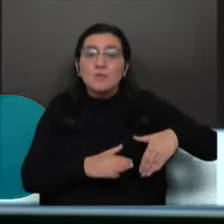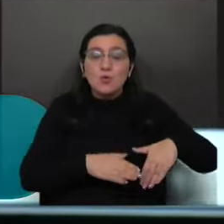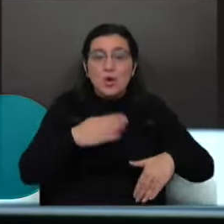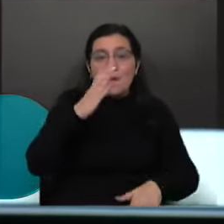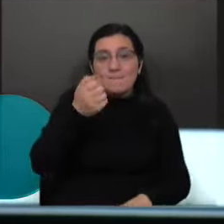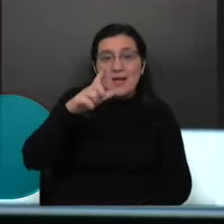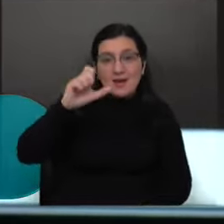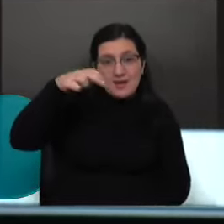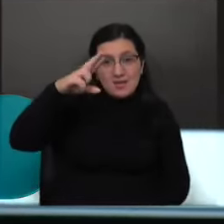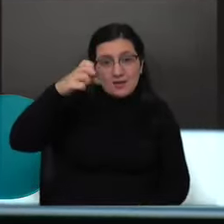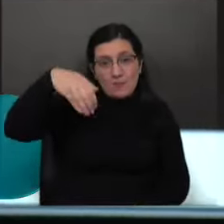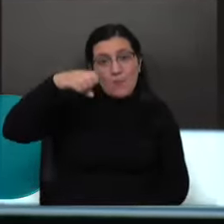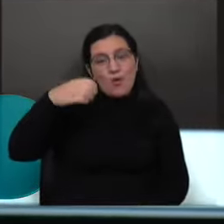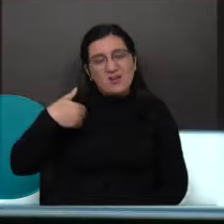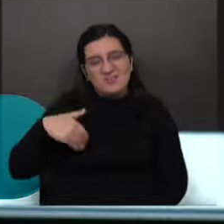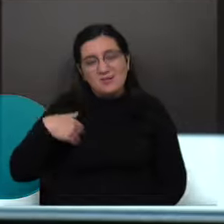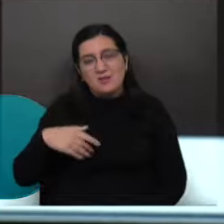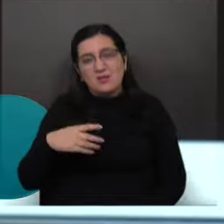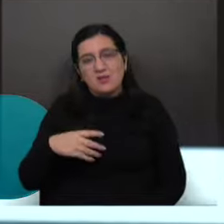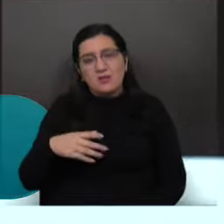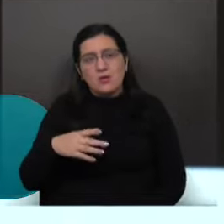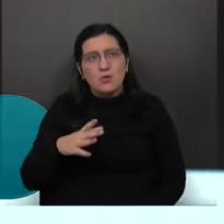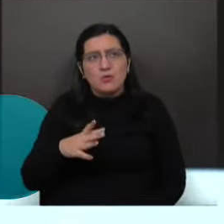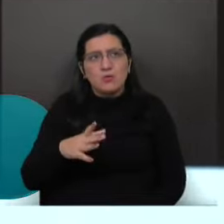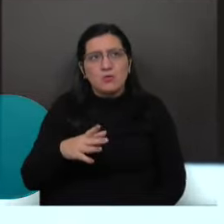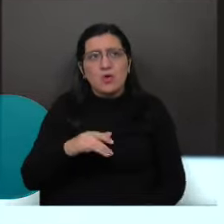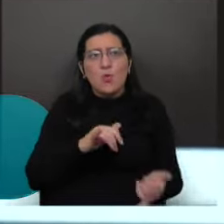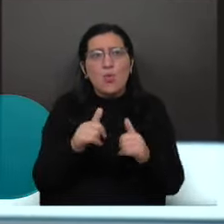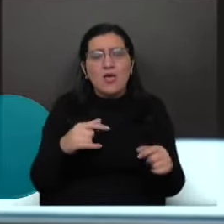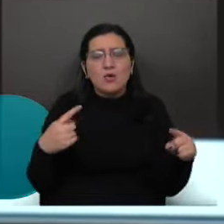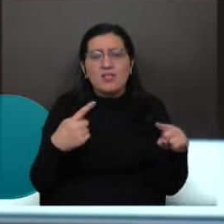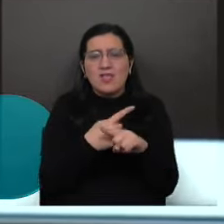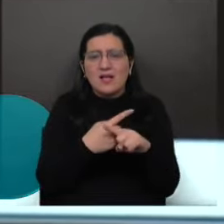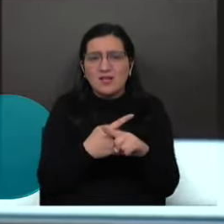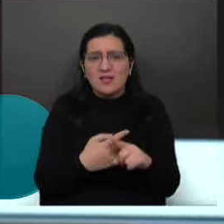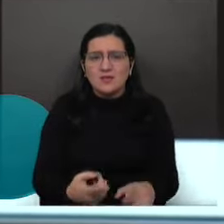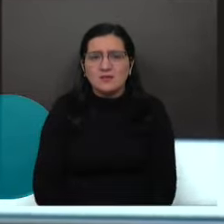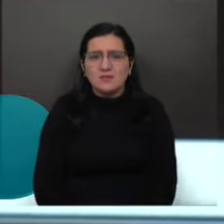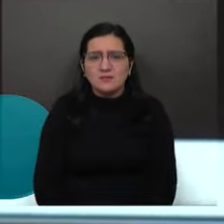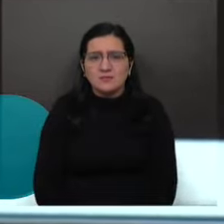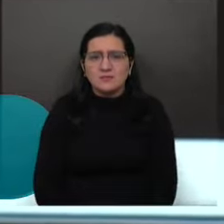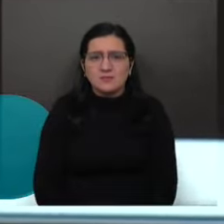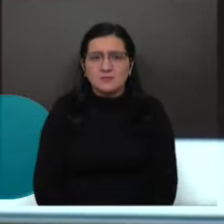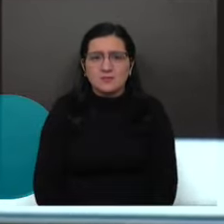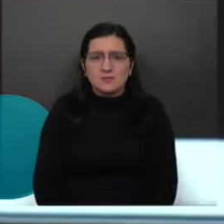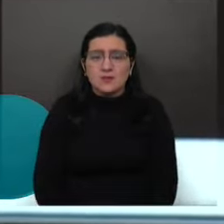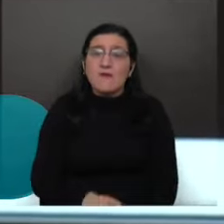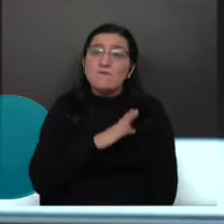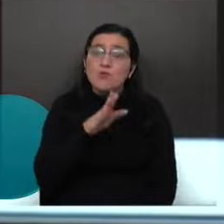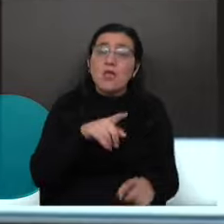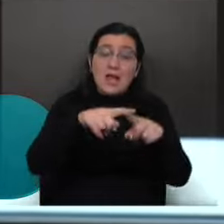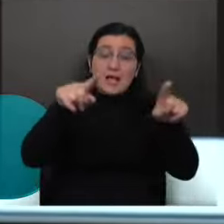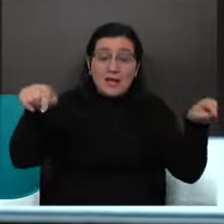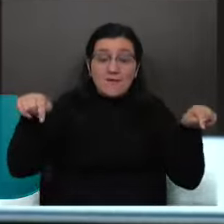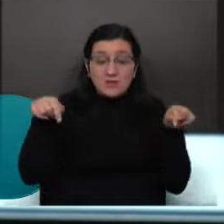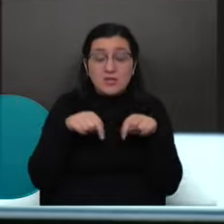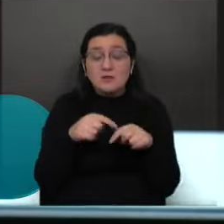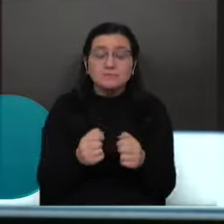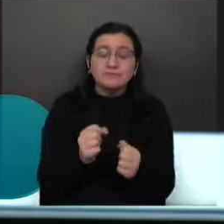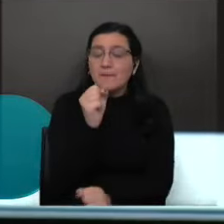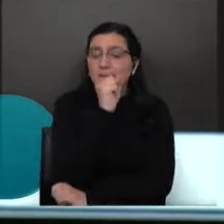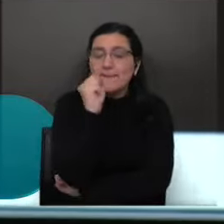jugaba central con el con el central del tanque era el partido y voy a la cabina no sé qué tenía una